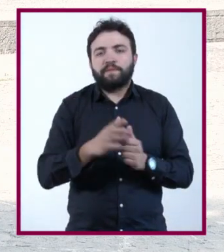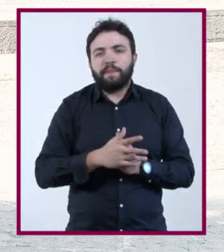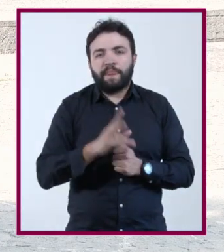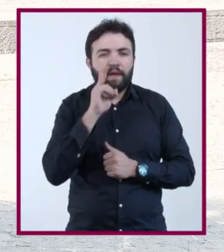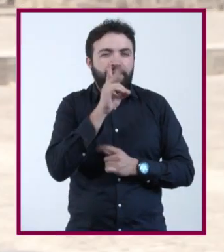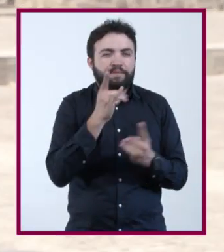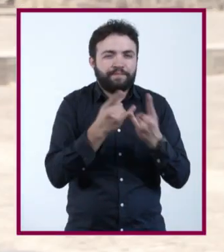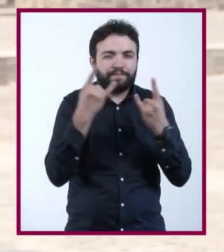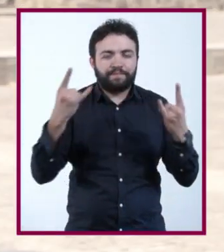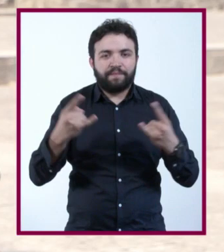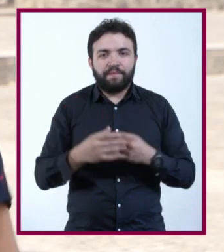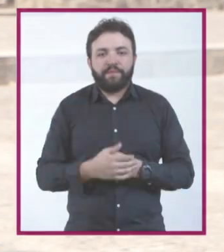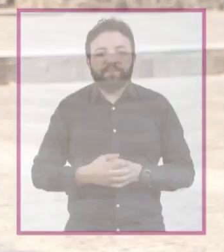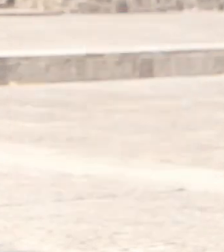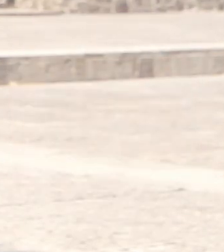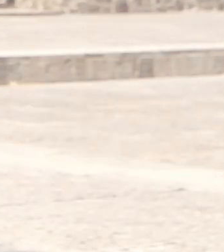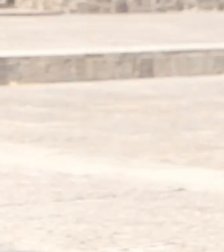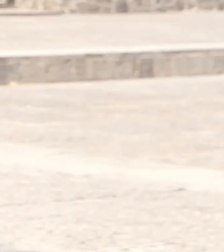los Tesoros a la Memoria.